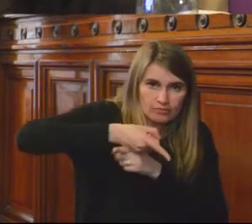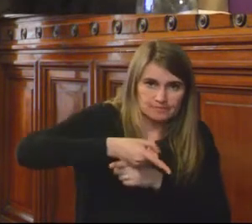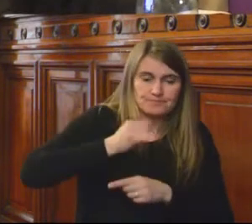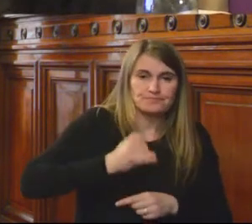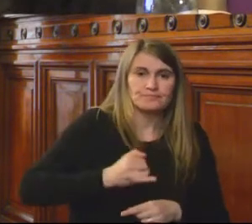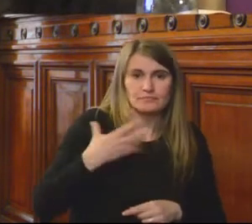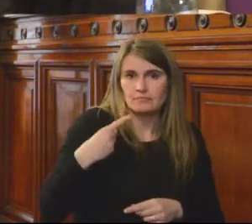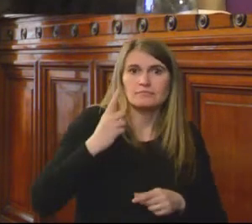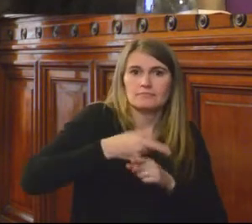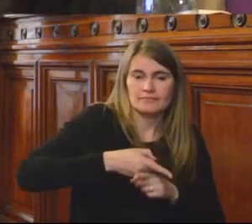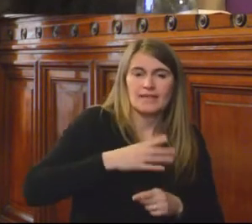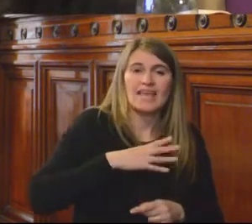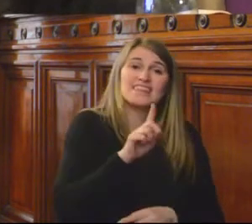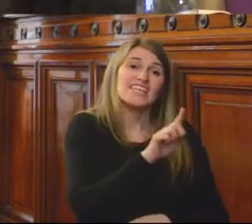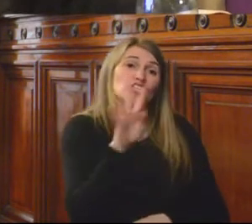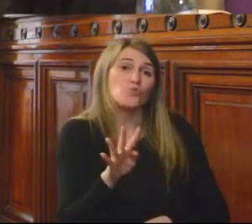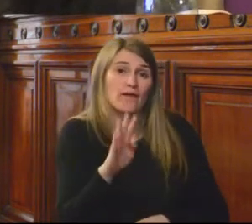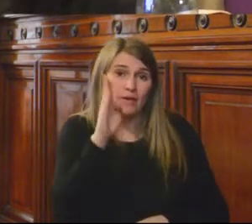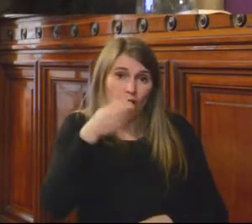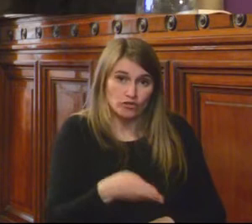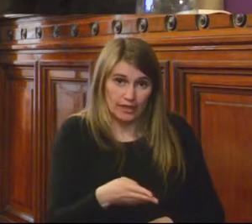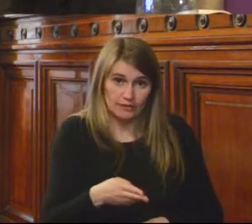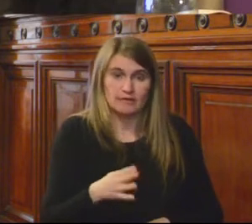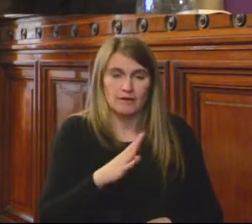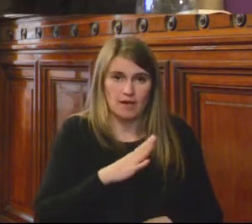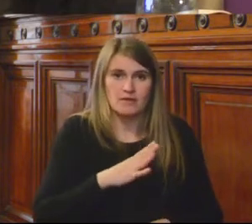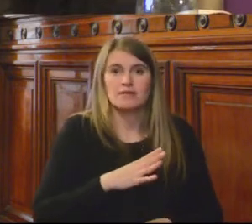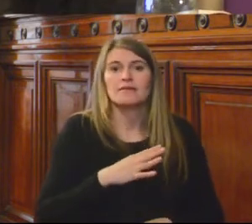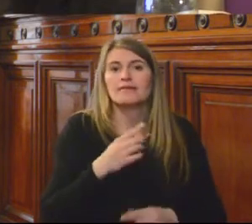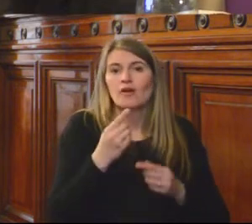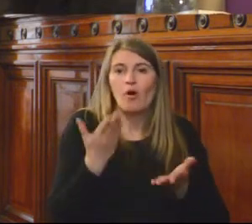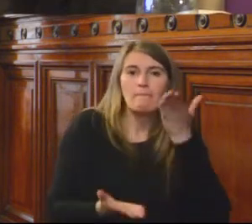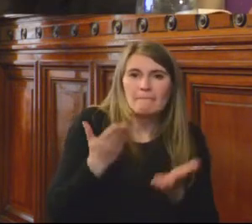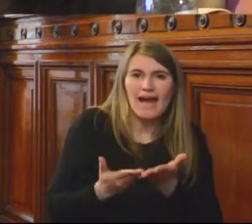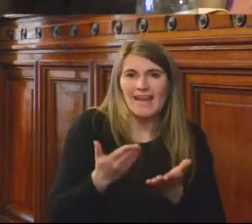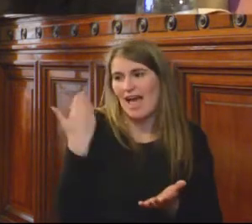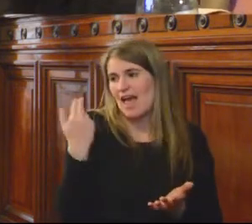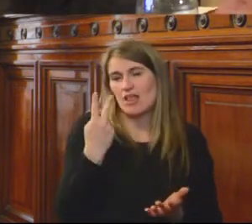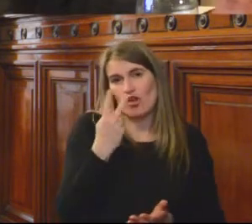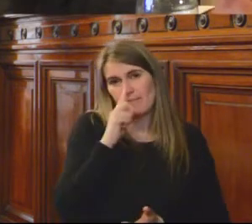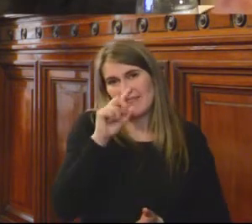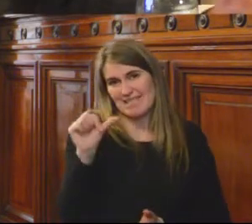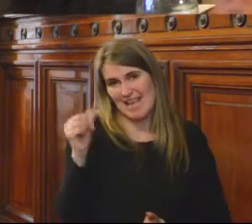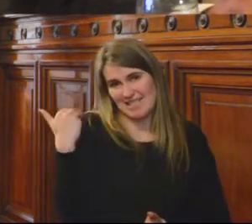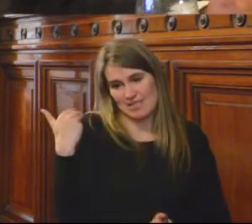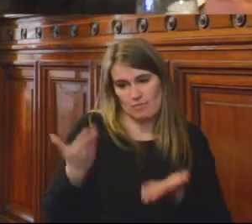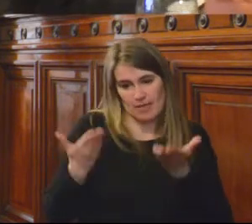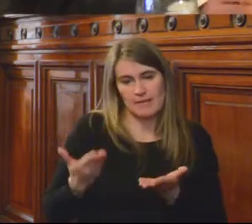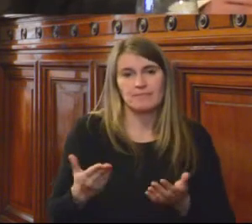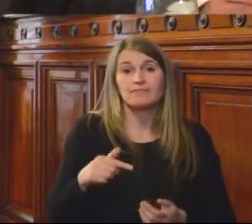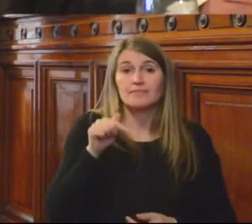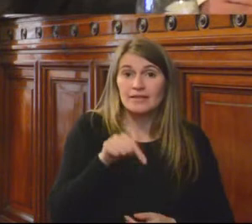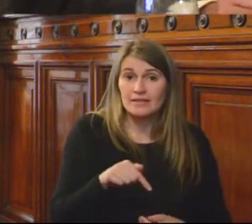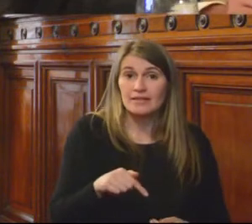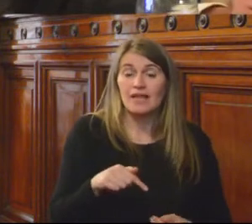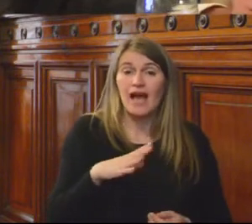una disminución de 19% de la incidencia delictiva a nivel nacional en comparación con el año 2016, y particularmente la tasa de